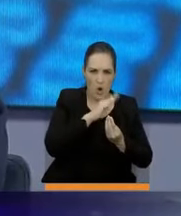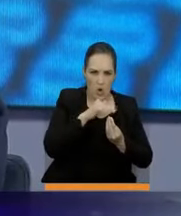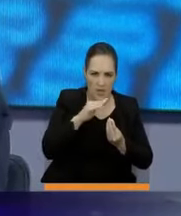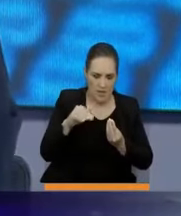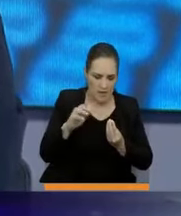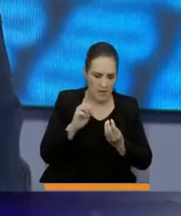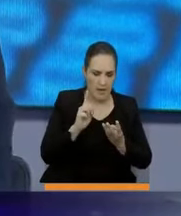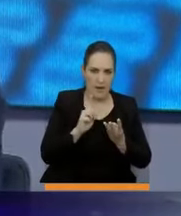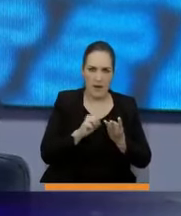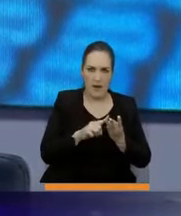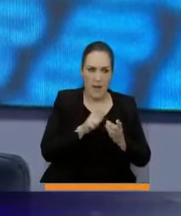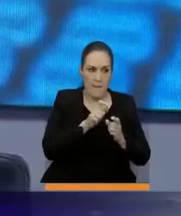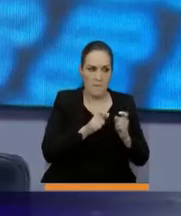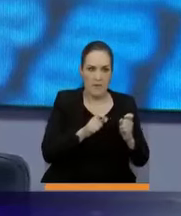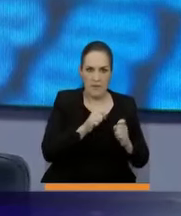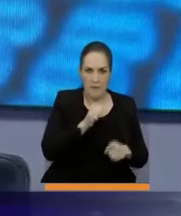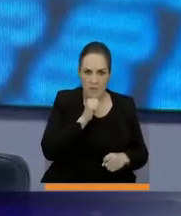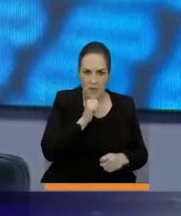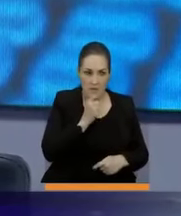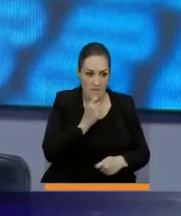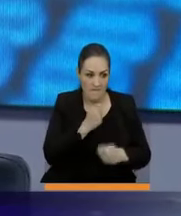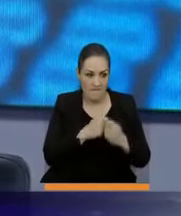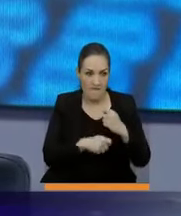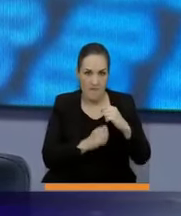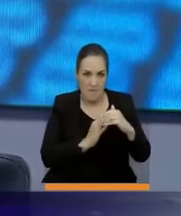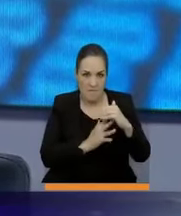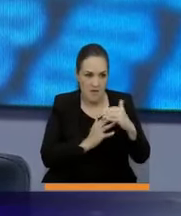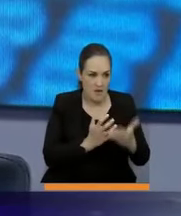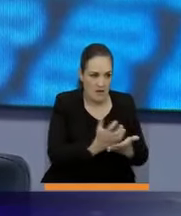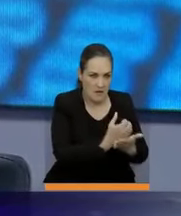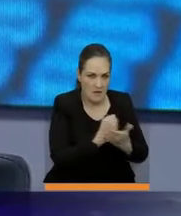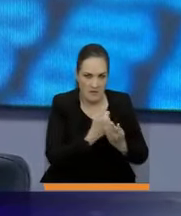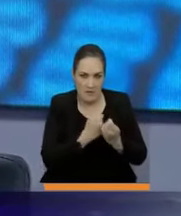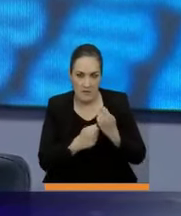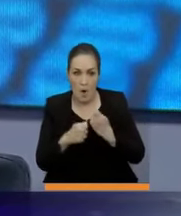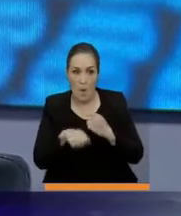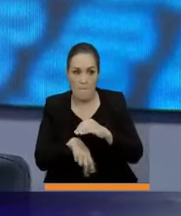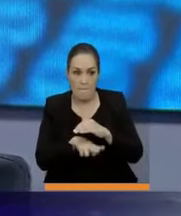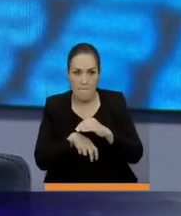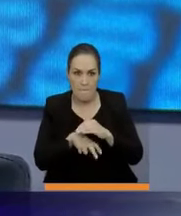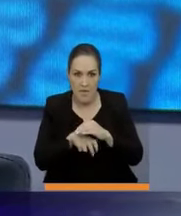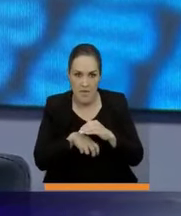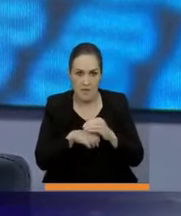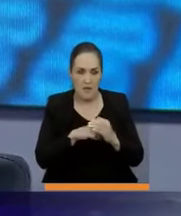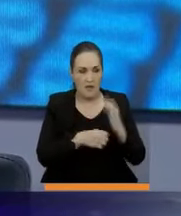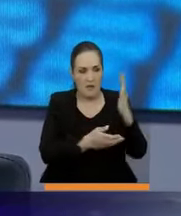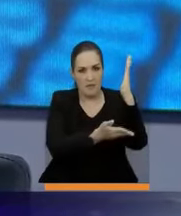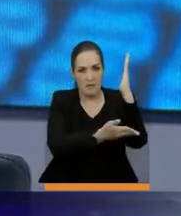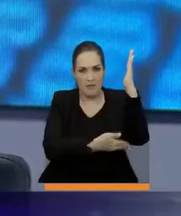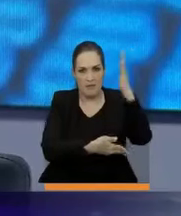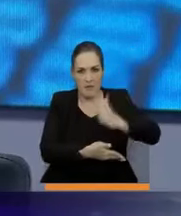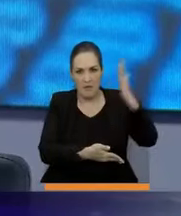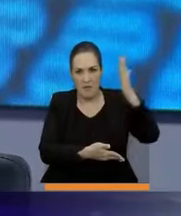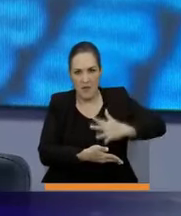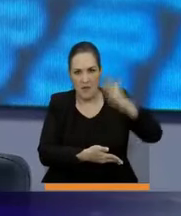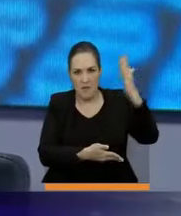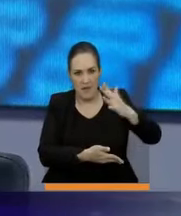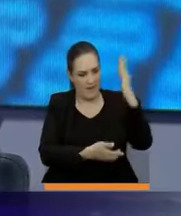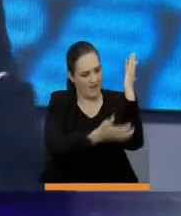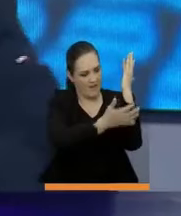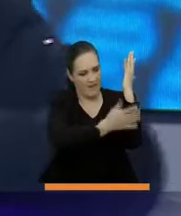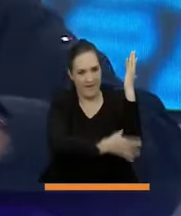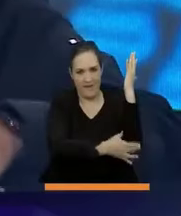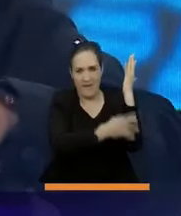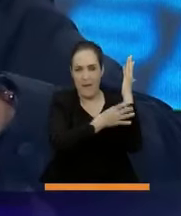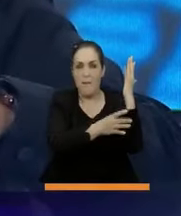con migrantes, personas que hacen minería ilegal, personas que vienen haciendo, por ejemplo, tala ilegal, por supuesto, en la